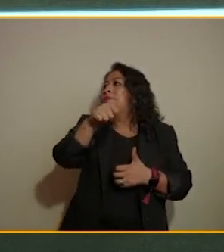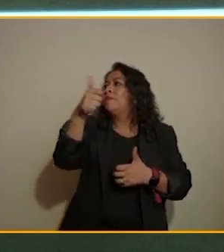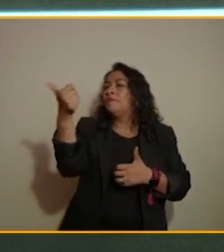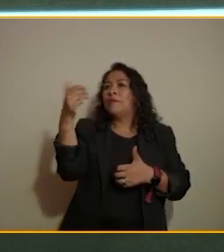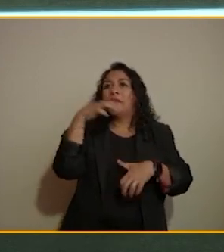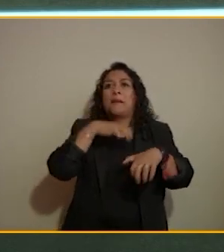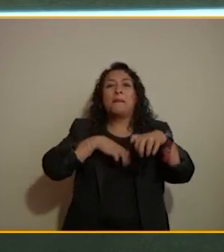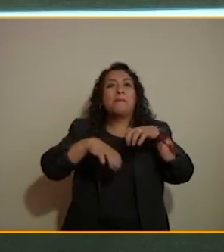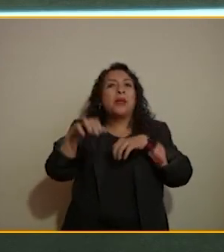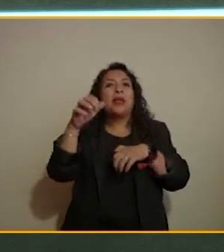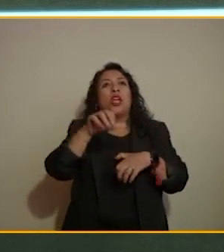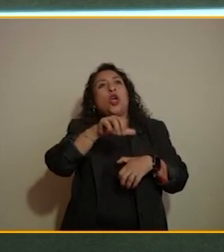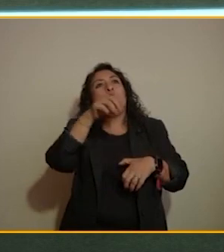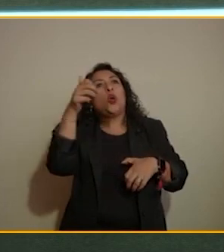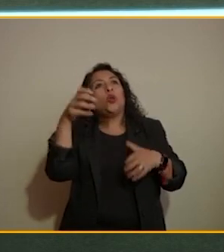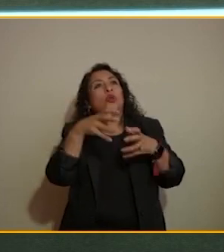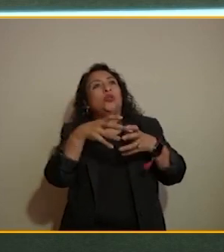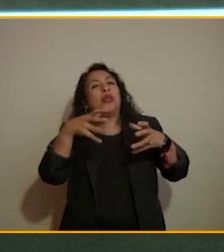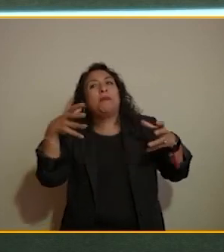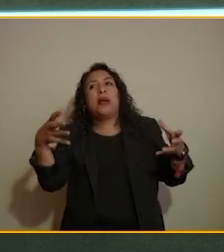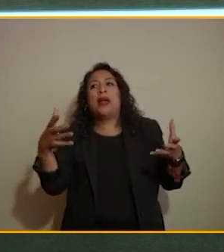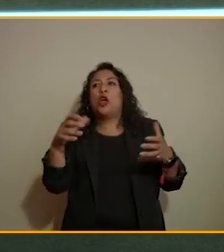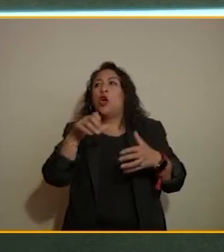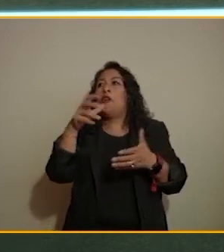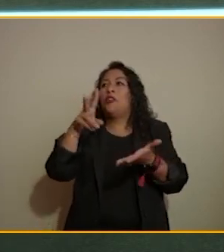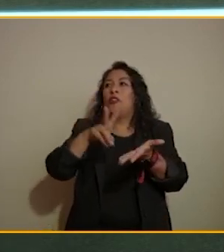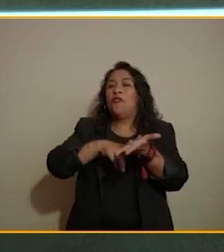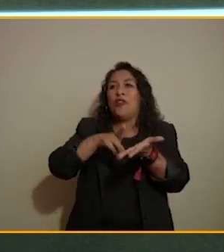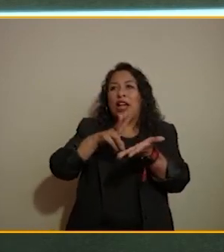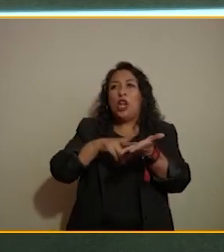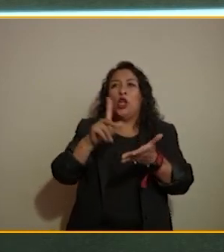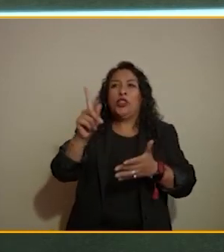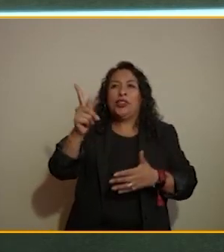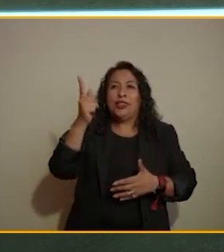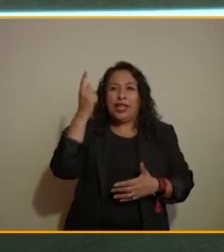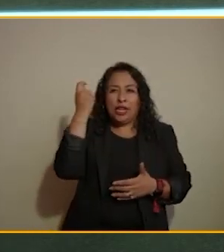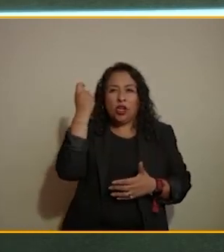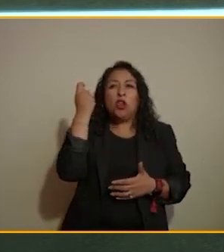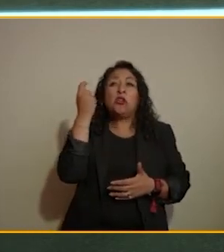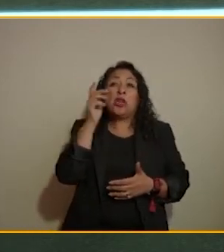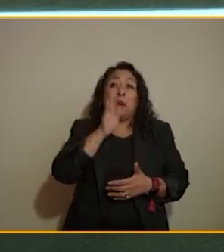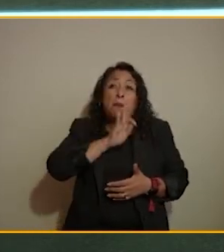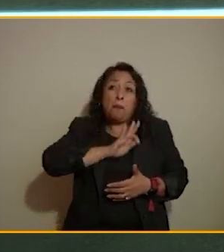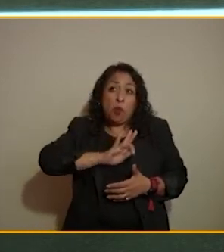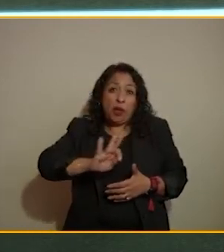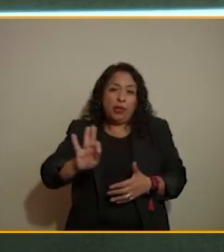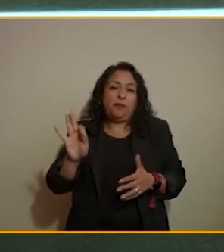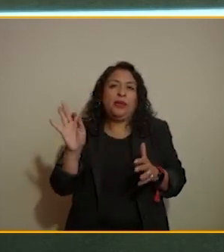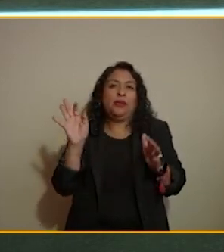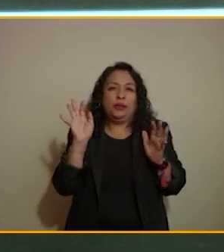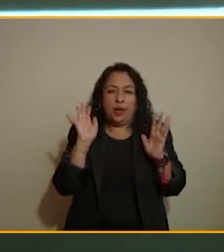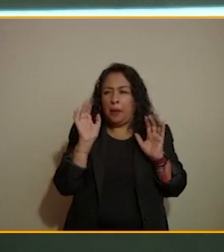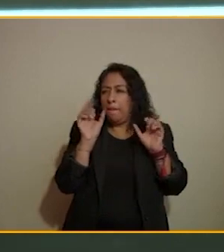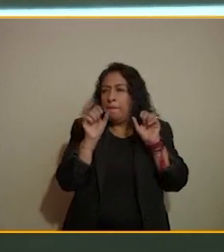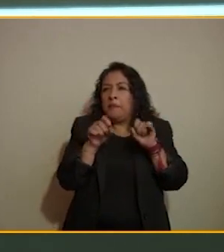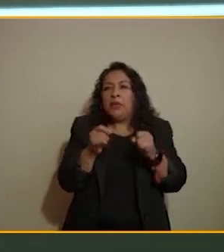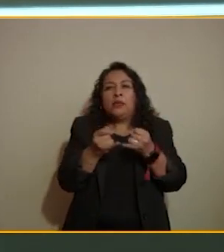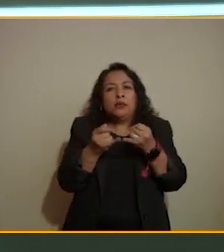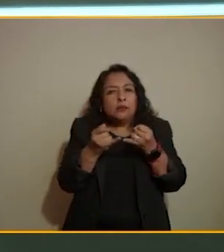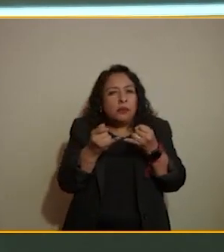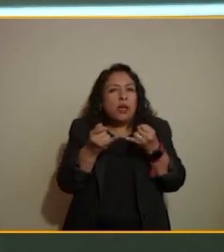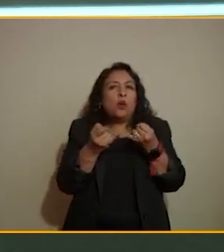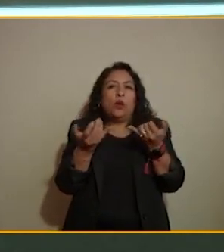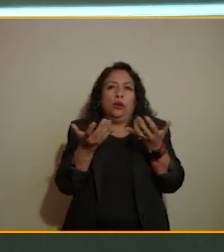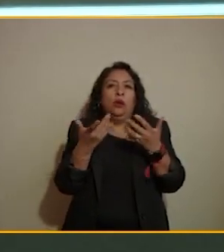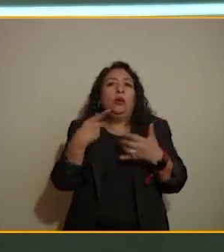otras empresas de otros tamaños y otros valores tecnológicos que puedan hacer lo mismo que estamos haciendo,